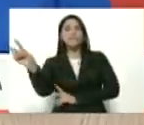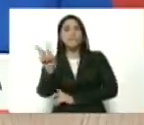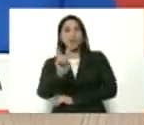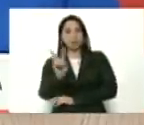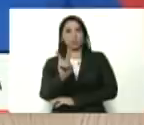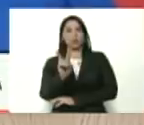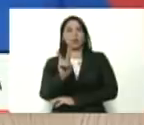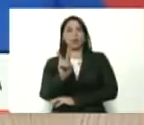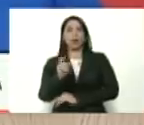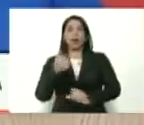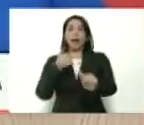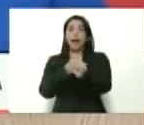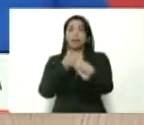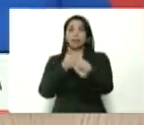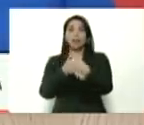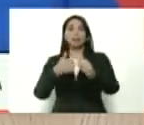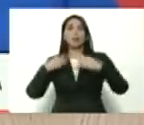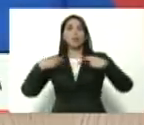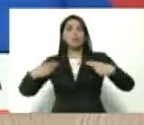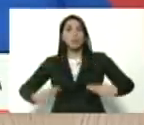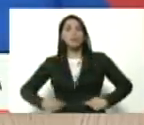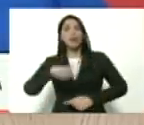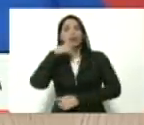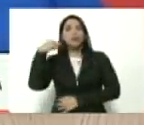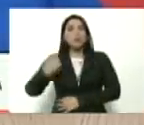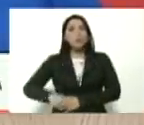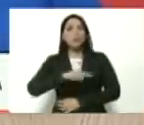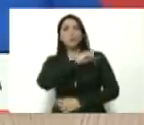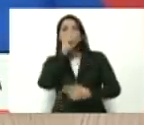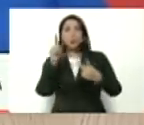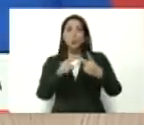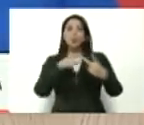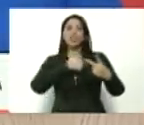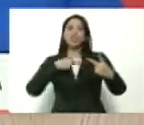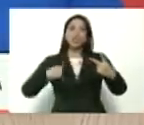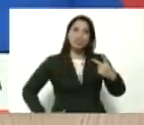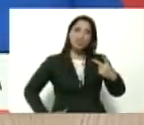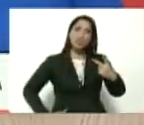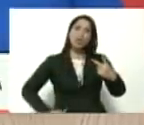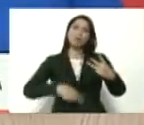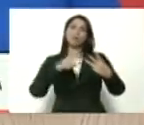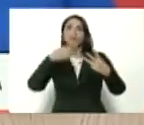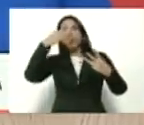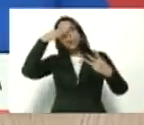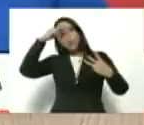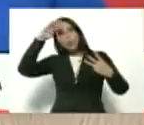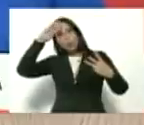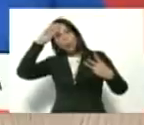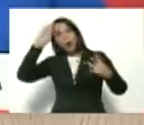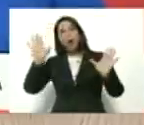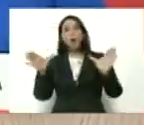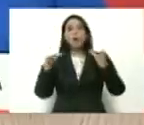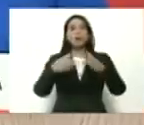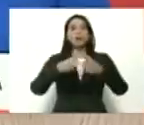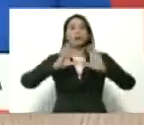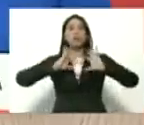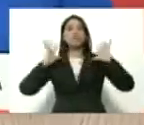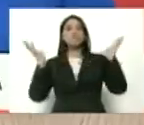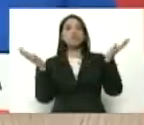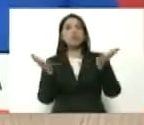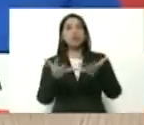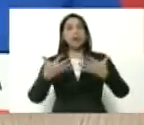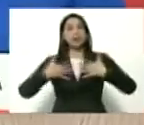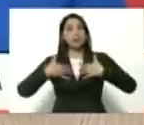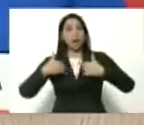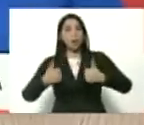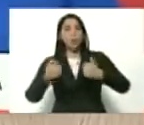en asistencia humanitaria de Rusia, de China, de Cuba, de la Organización Mundial de la Salud,